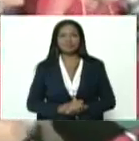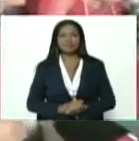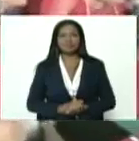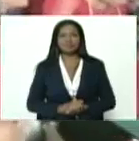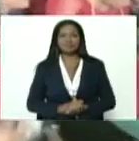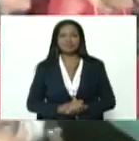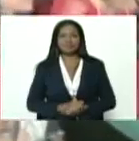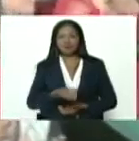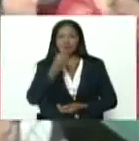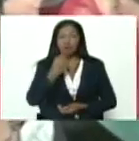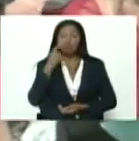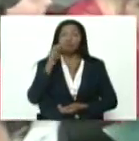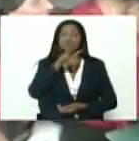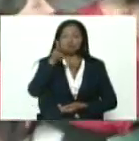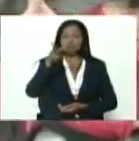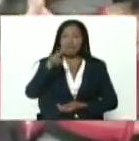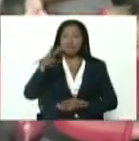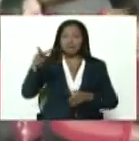Bueno, fíjense ustedes.